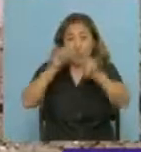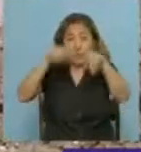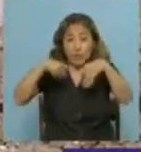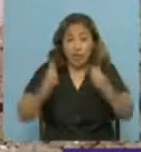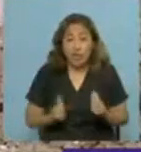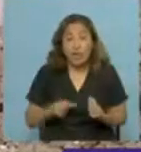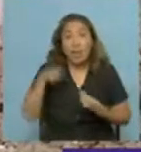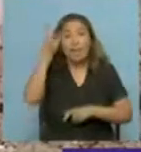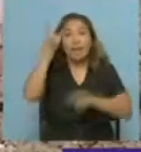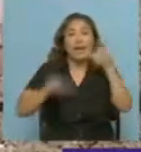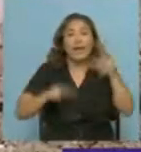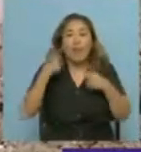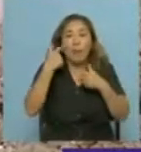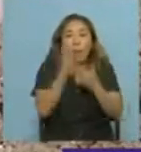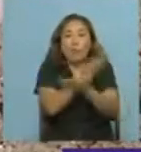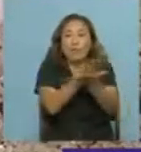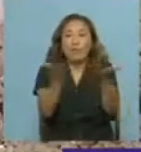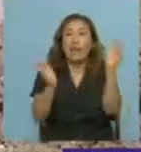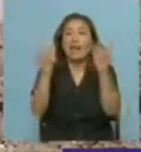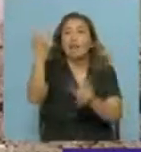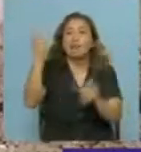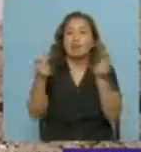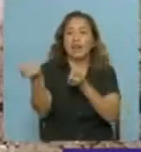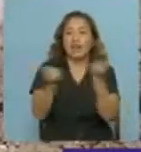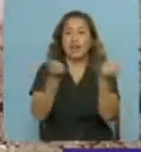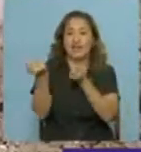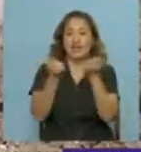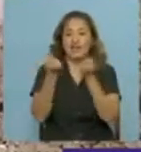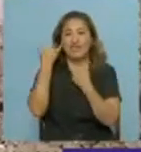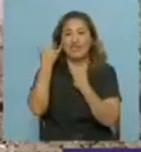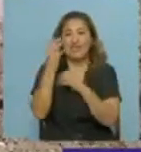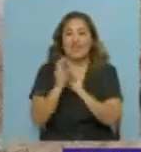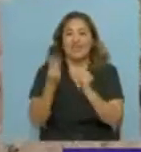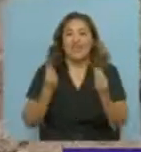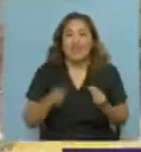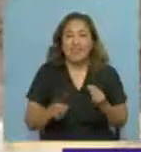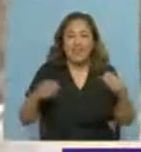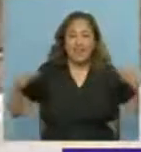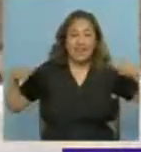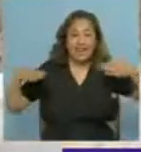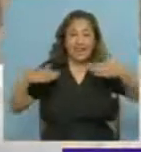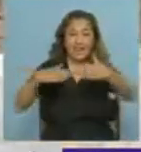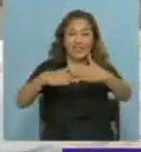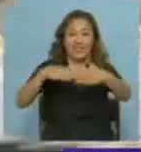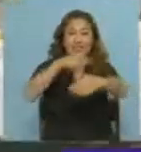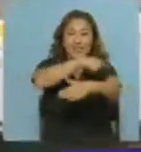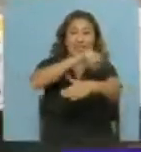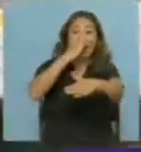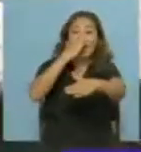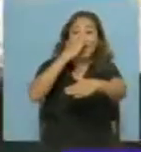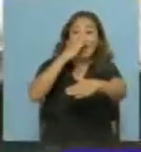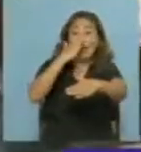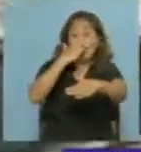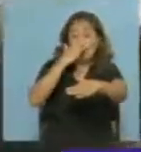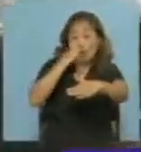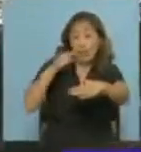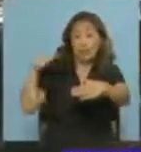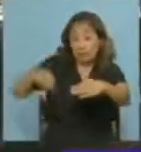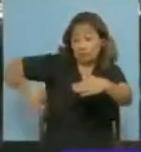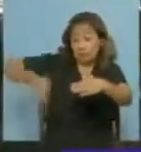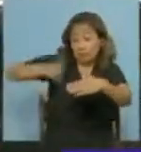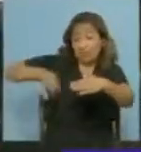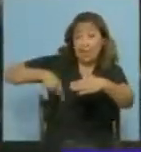hoy es para alertar a los automovilistas, ya que la avenida Córdoba era de un solo sentido